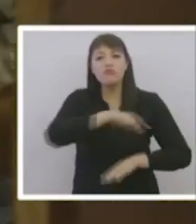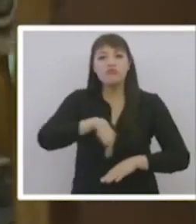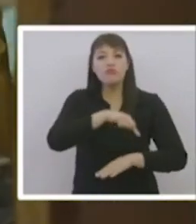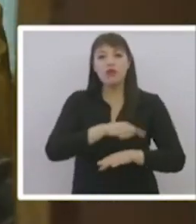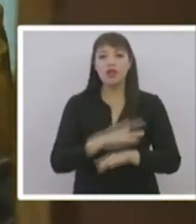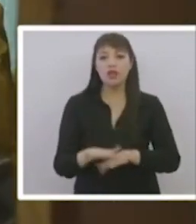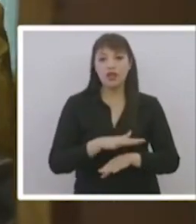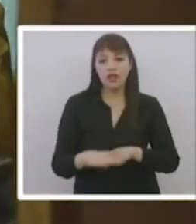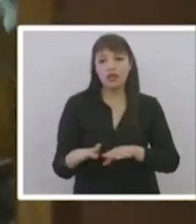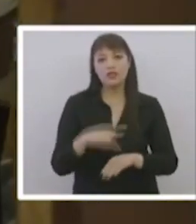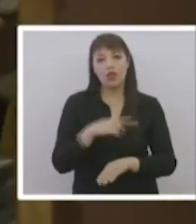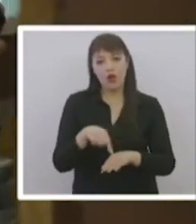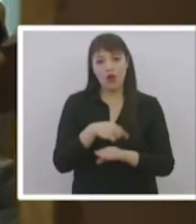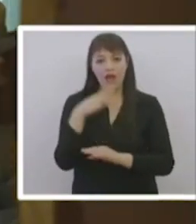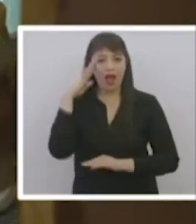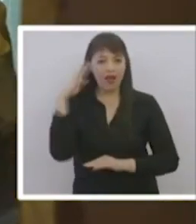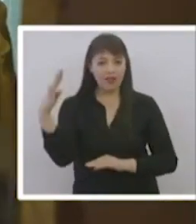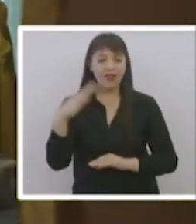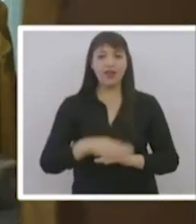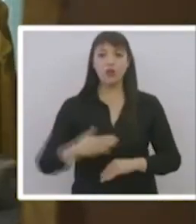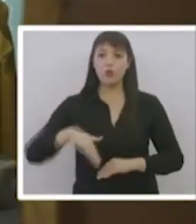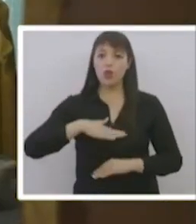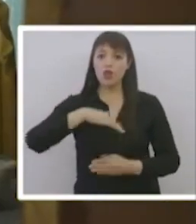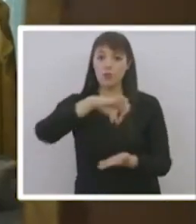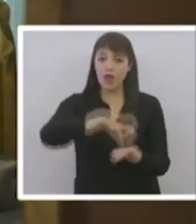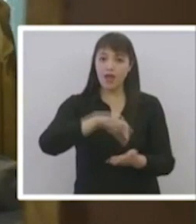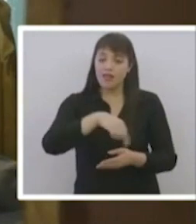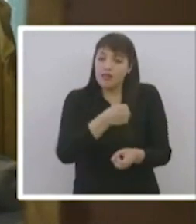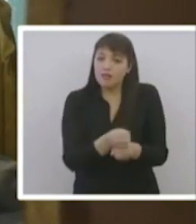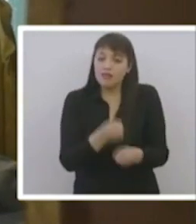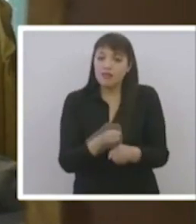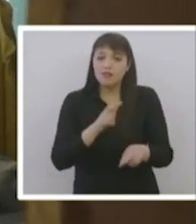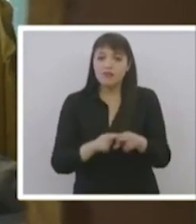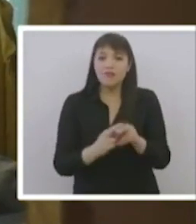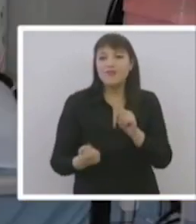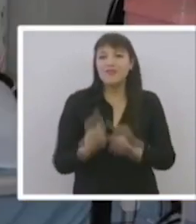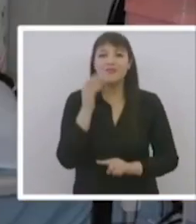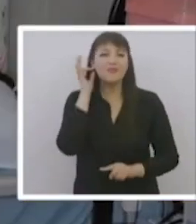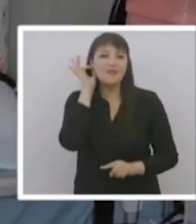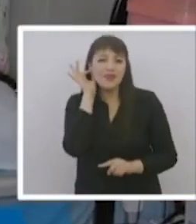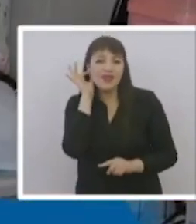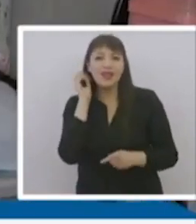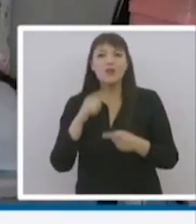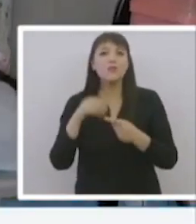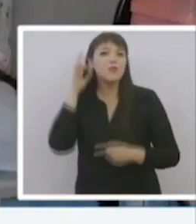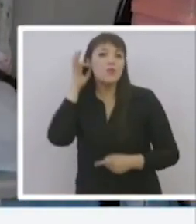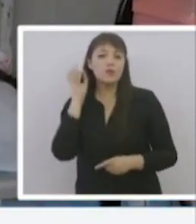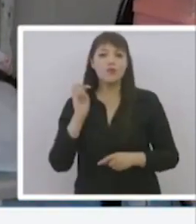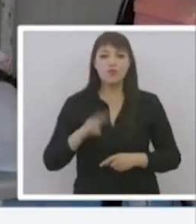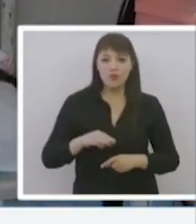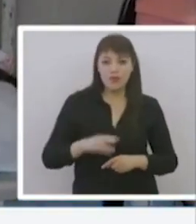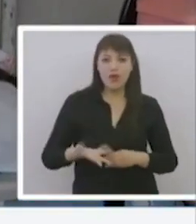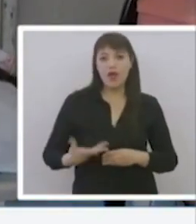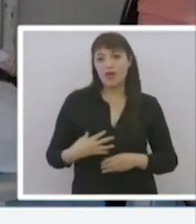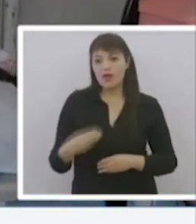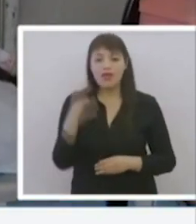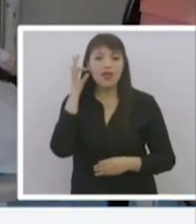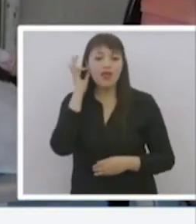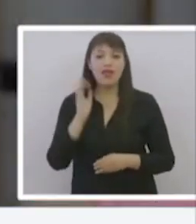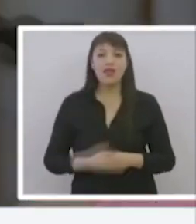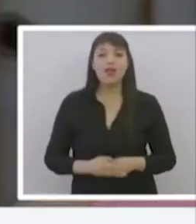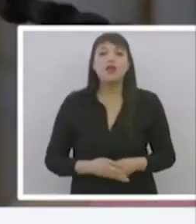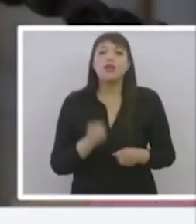a dar una respuesta sumamente importante a las personas que realizan cuidados específicamente que cuente con estos